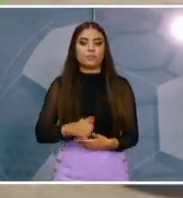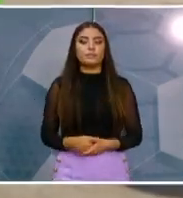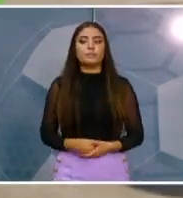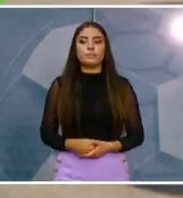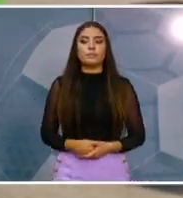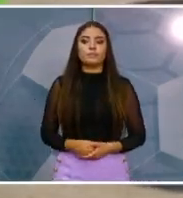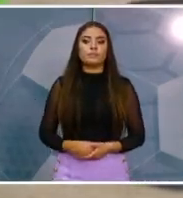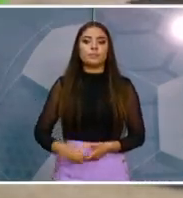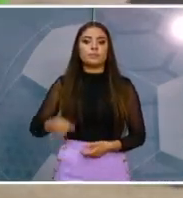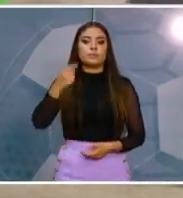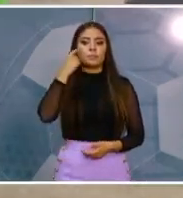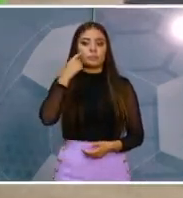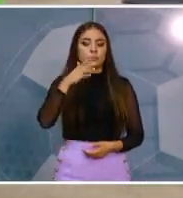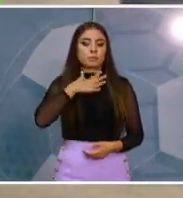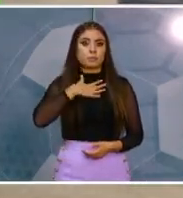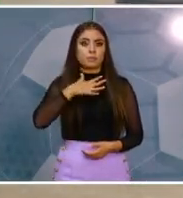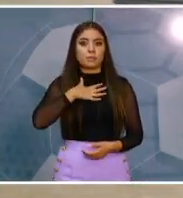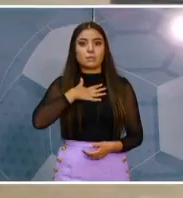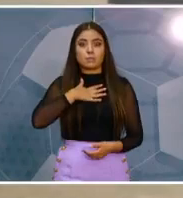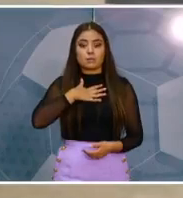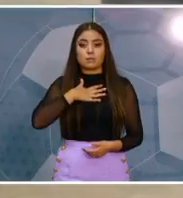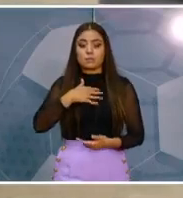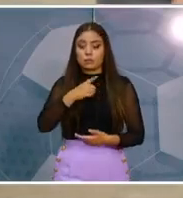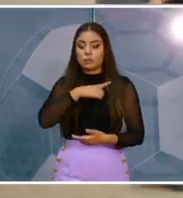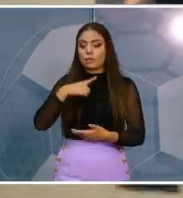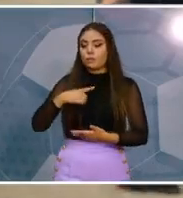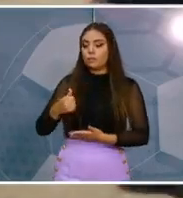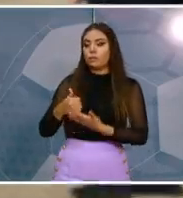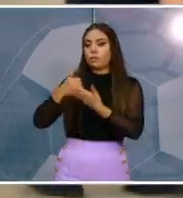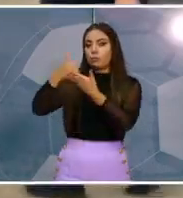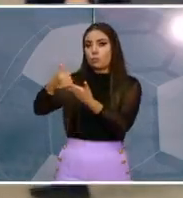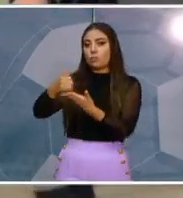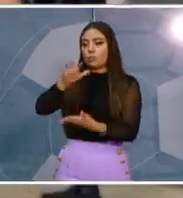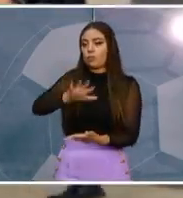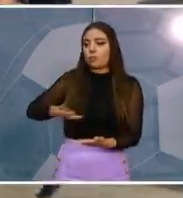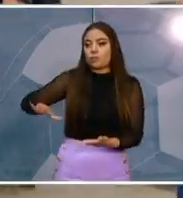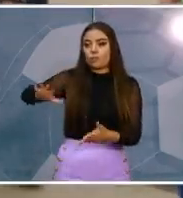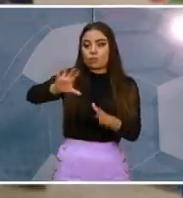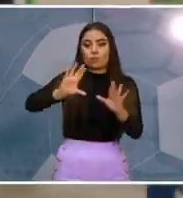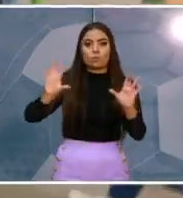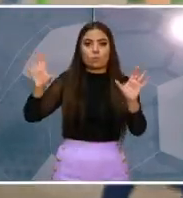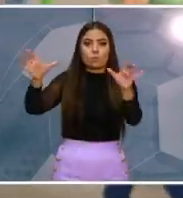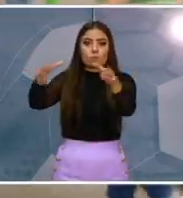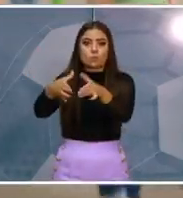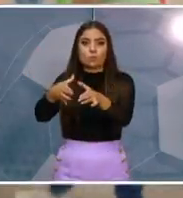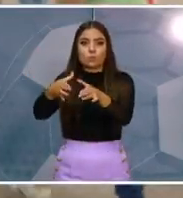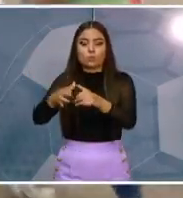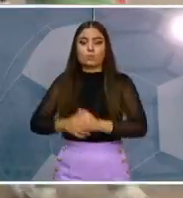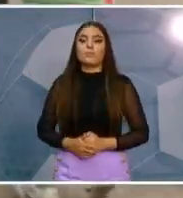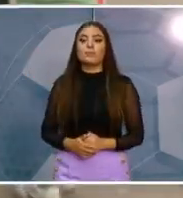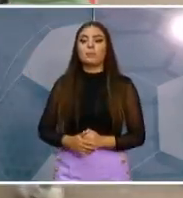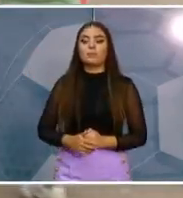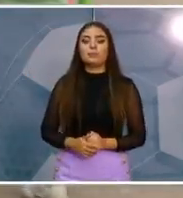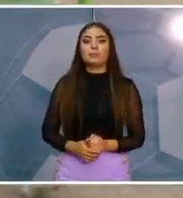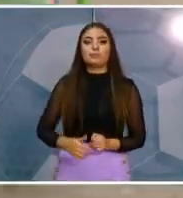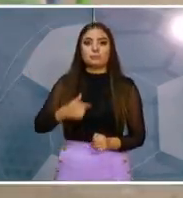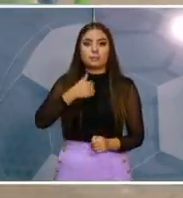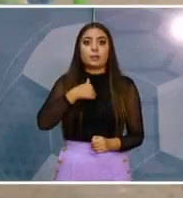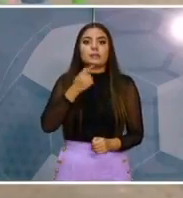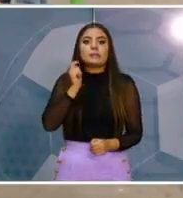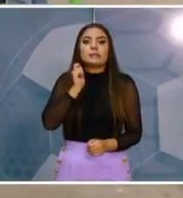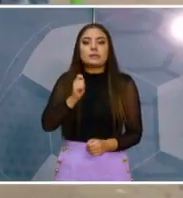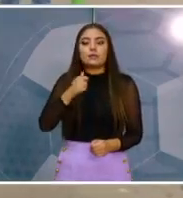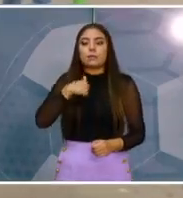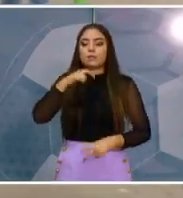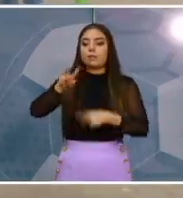es ayudar a la población, ¿sí? Nuestra vocación nos genera que nosotros vayamos a ayudar a estos campos. El servicio